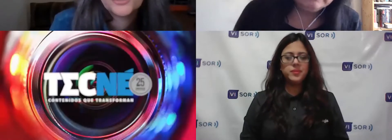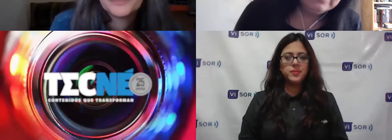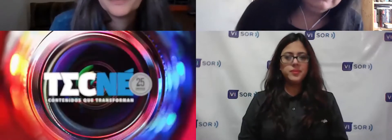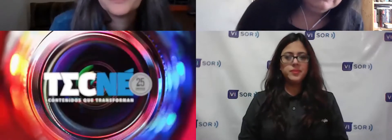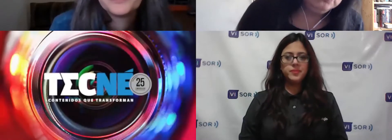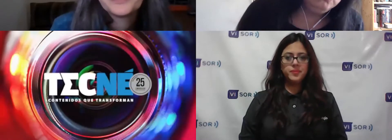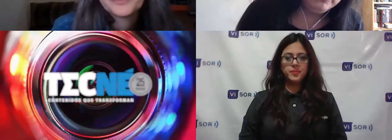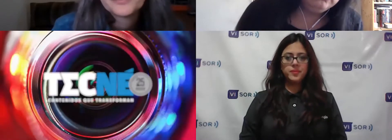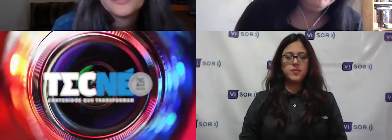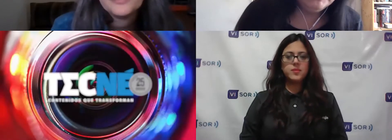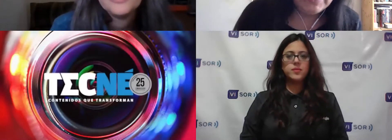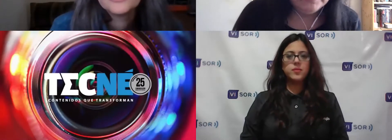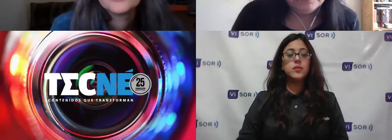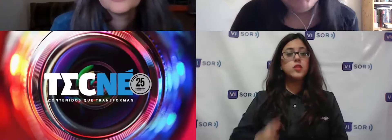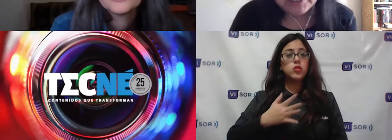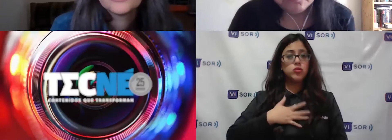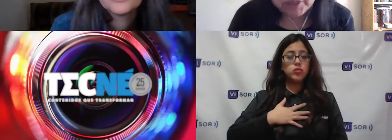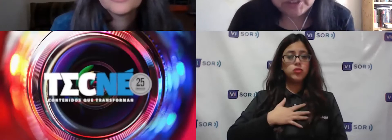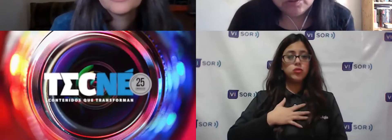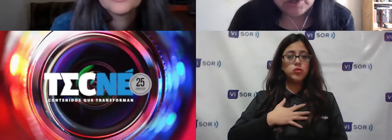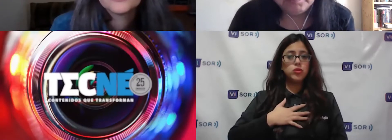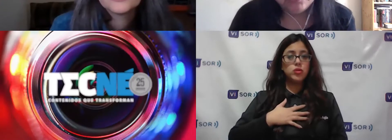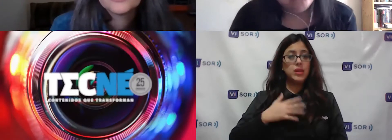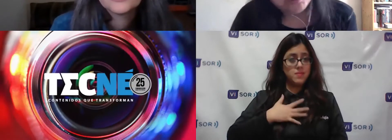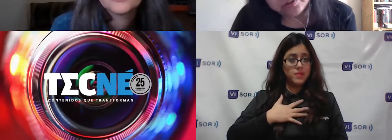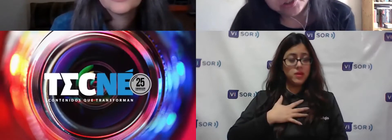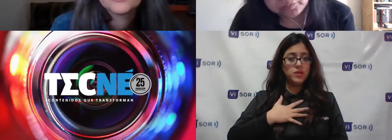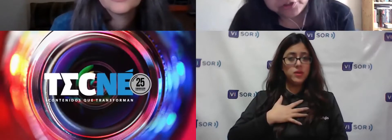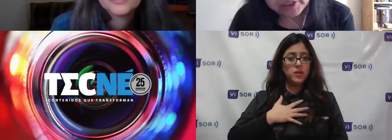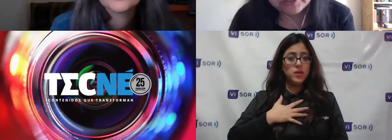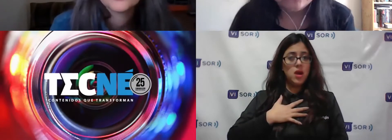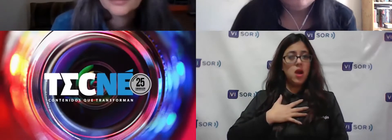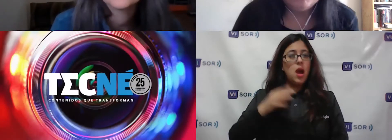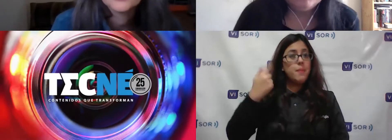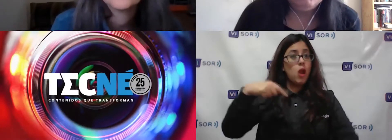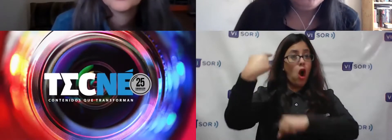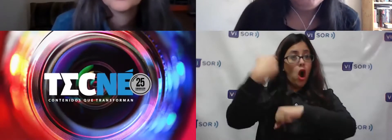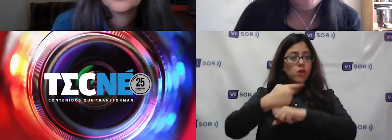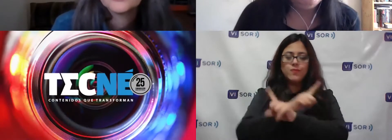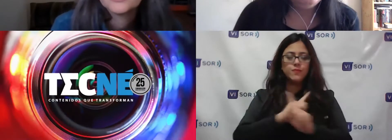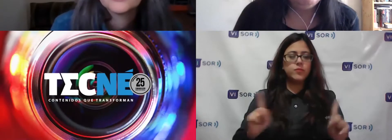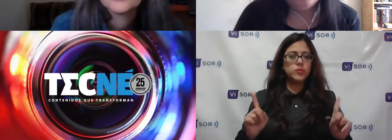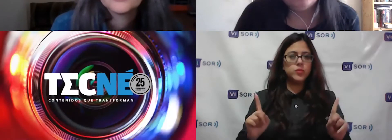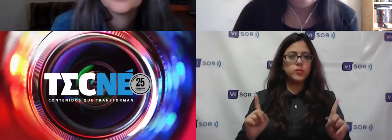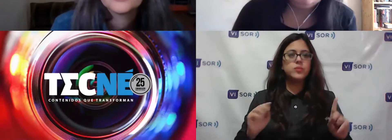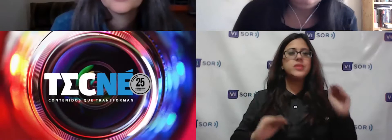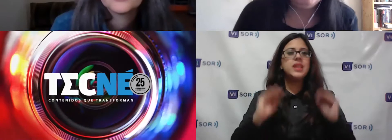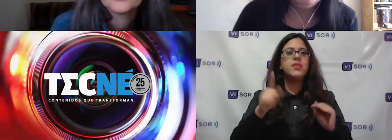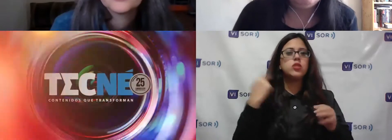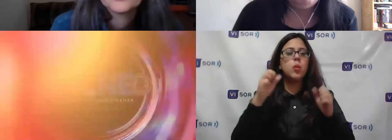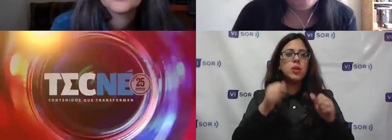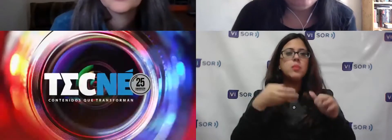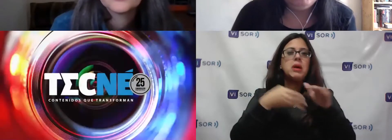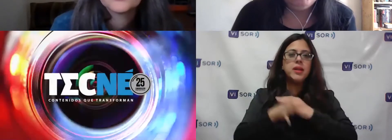gené yo como cree esto en general y girar en mi caso en particular pero no es una condición por si acaso uno se puede meter a trabajar en general en